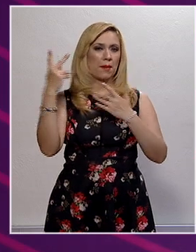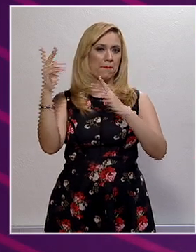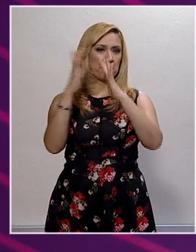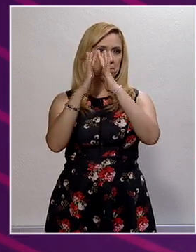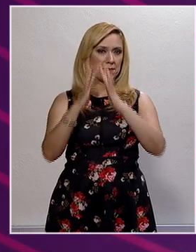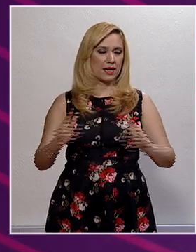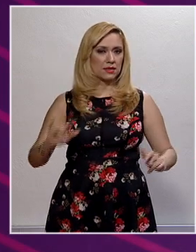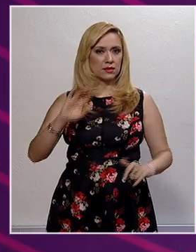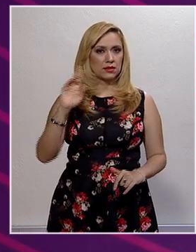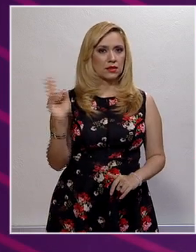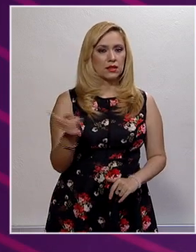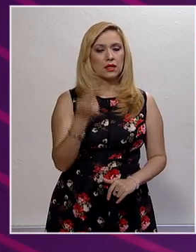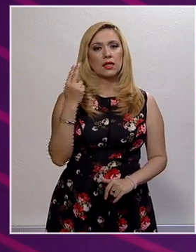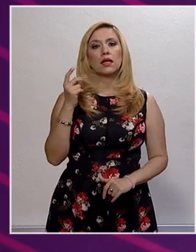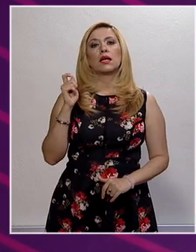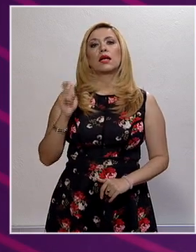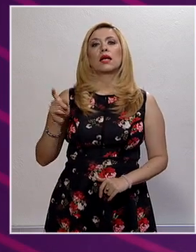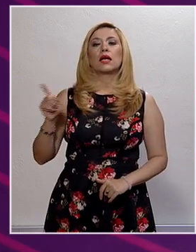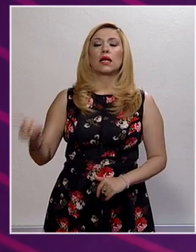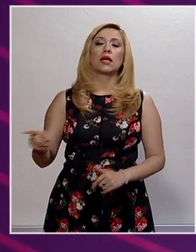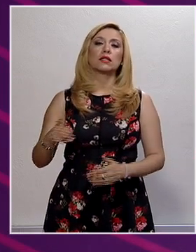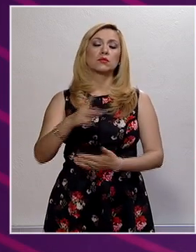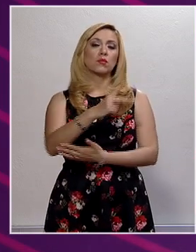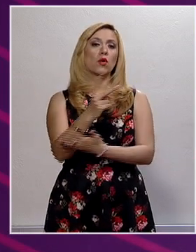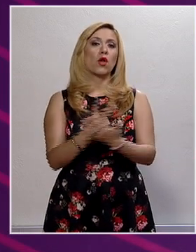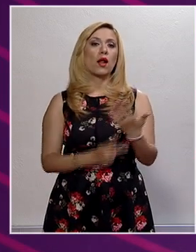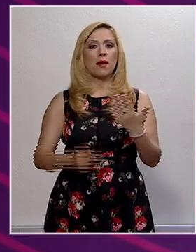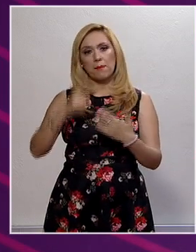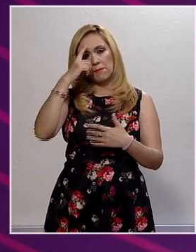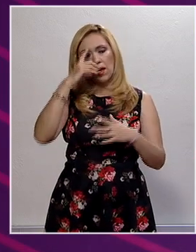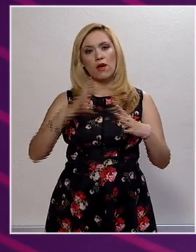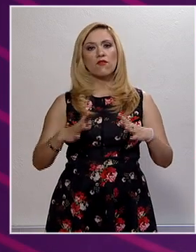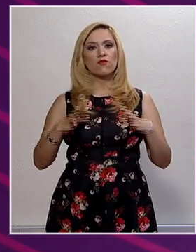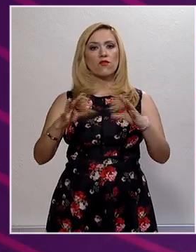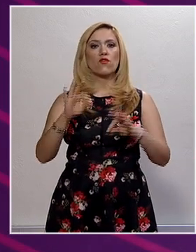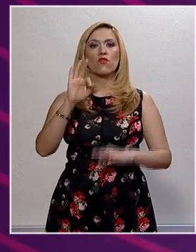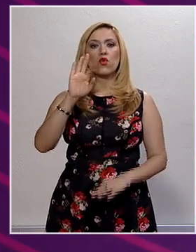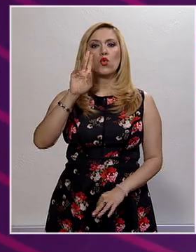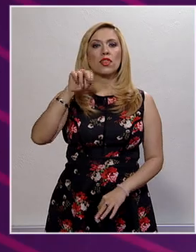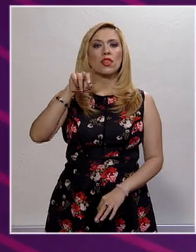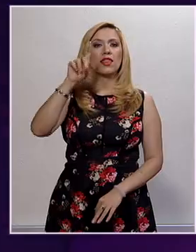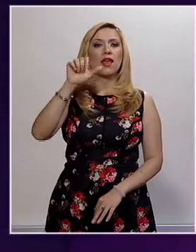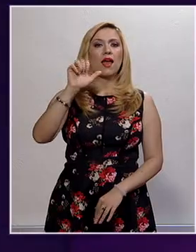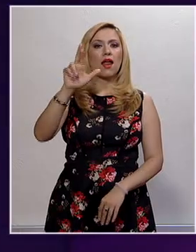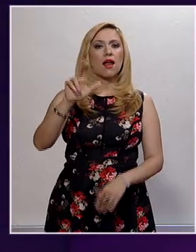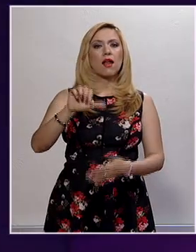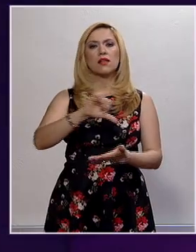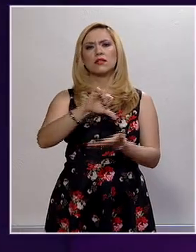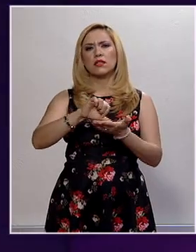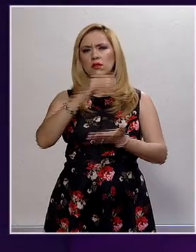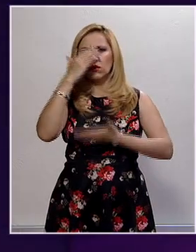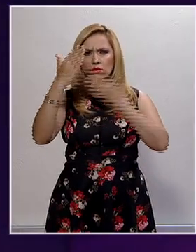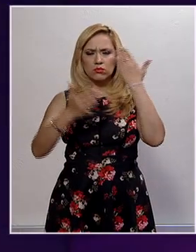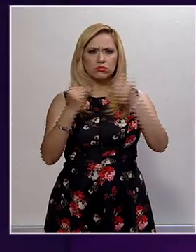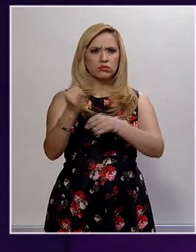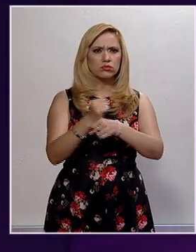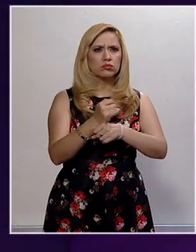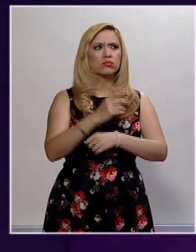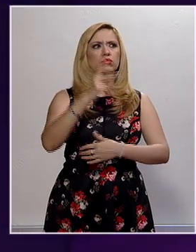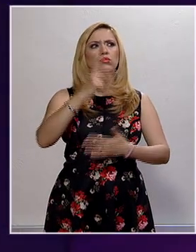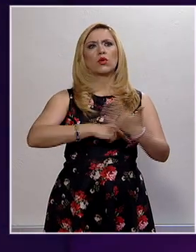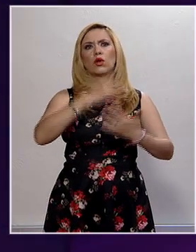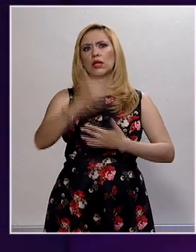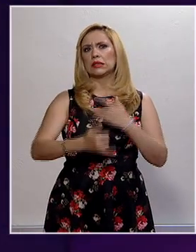Cécile Lachenal, quien colabora en el programa de género de Fundar, Centro de Análisis e Investigación. Ha desarrollado varios proyectos